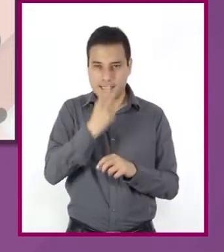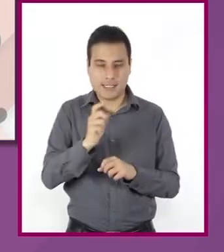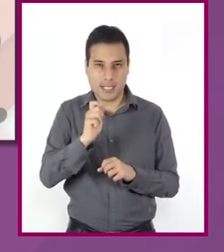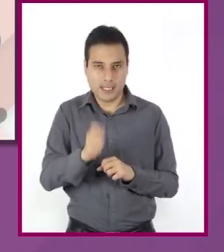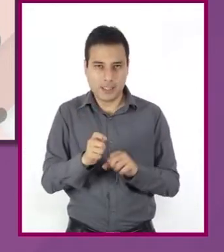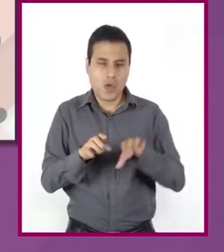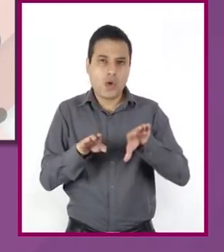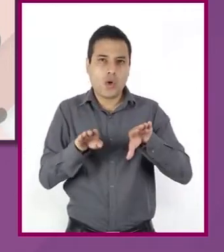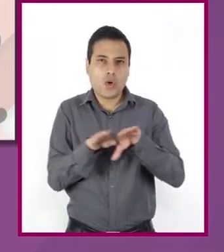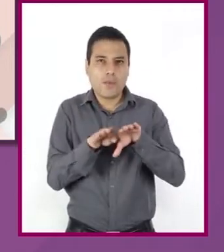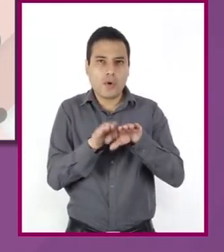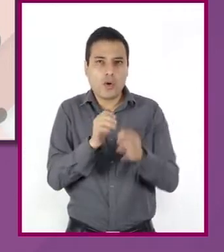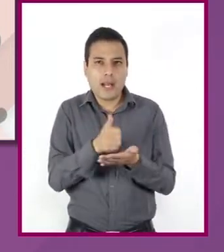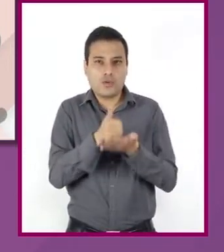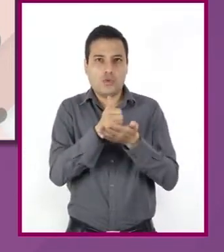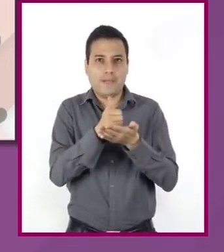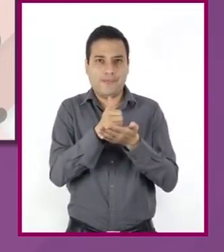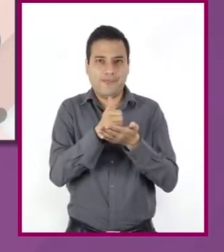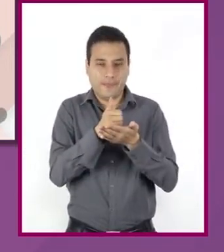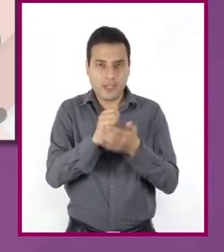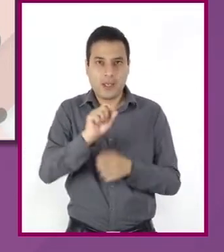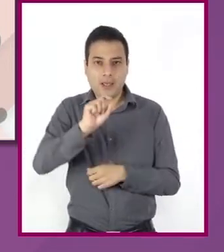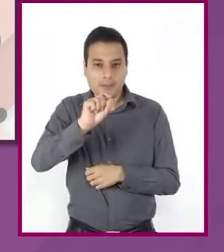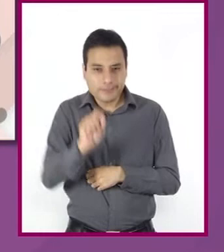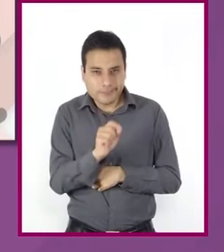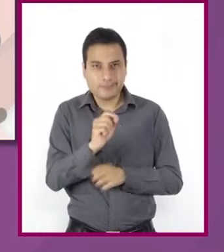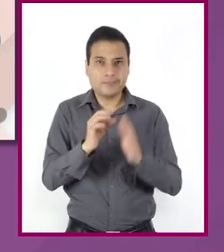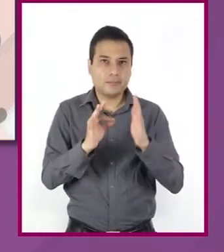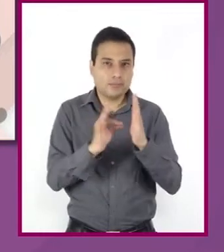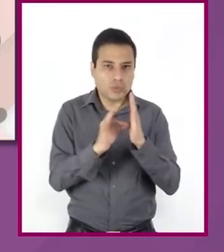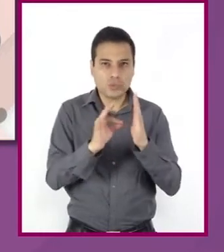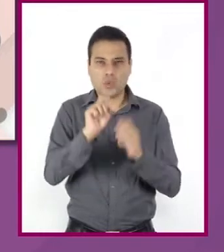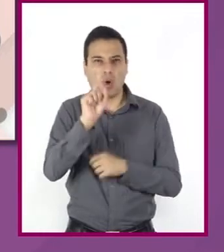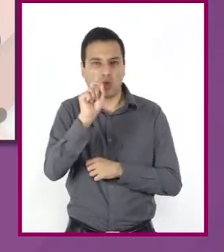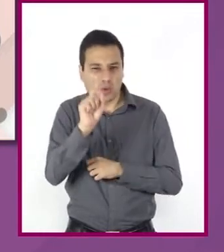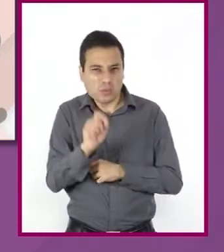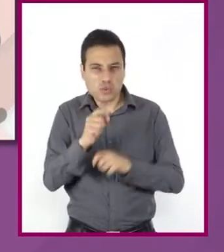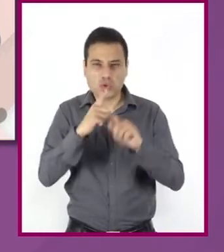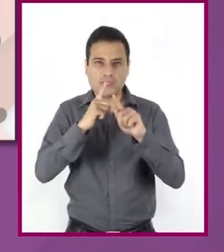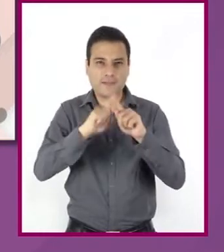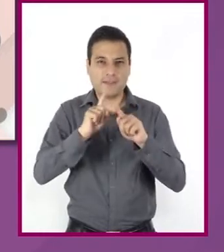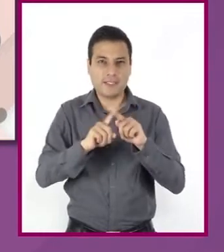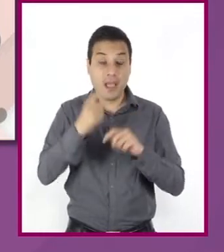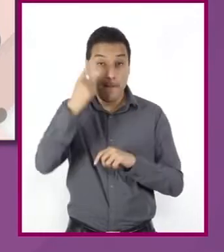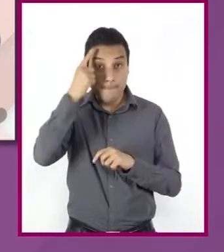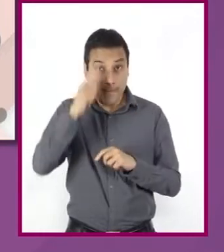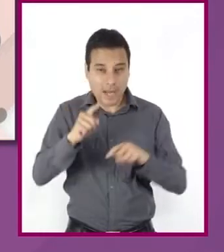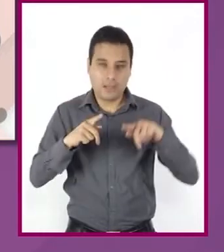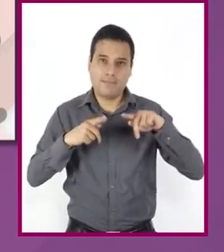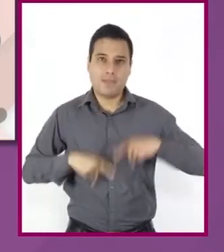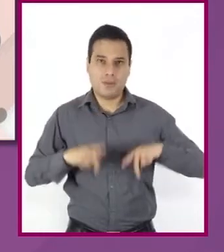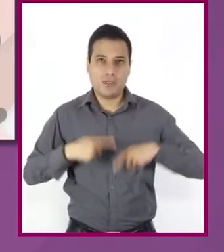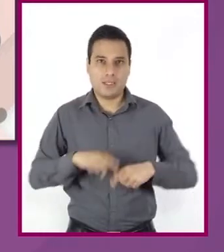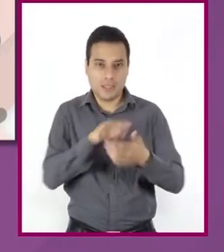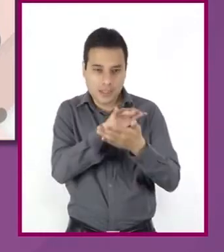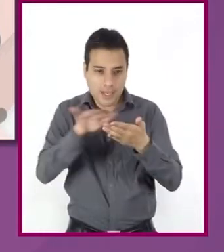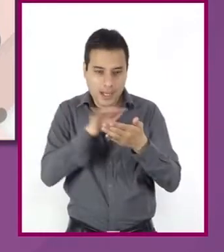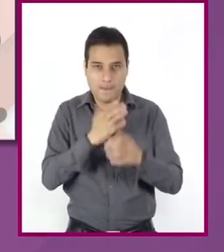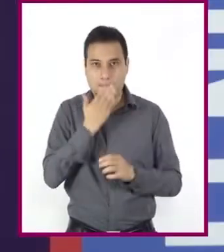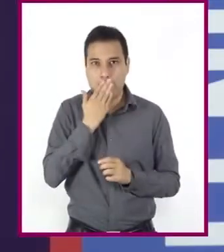decir, marcas gráficas que aparecen en los textos escritos con el fin de contribuir a su correcta lectura e